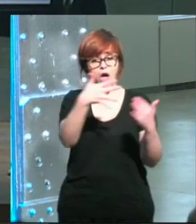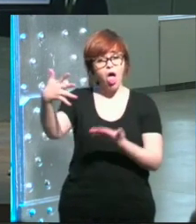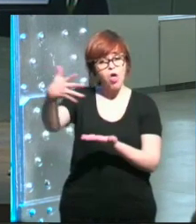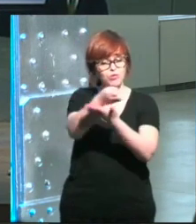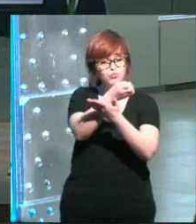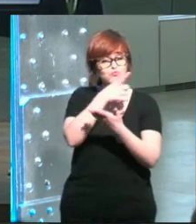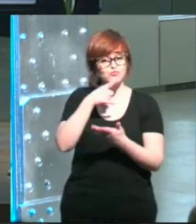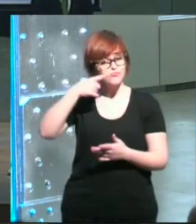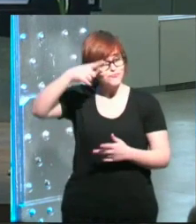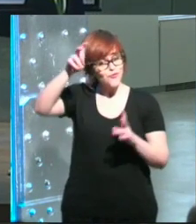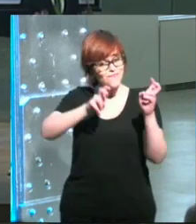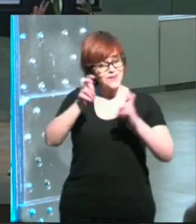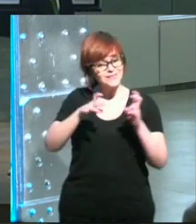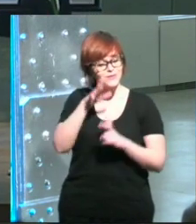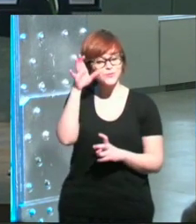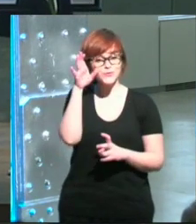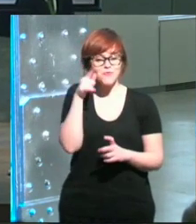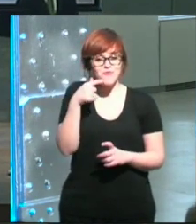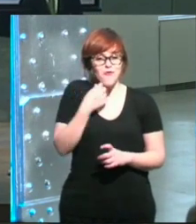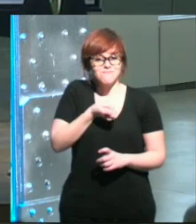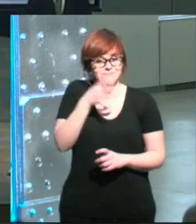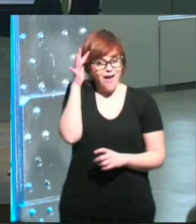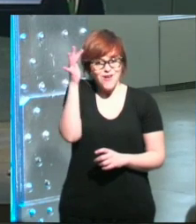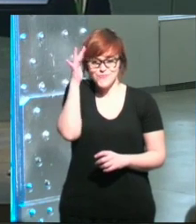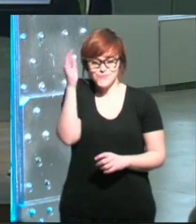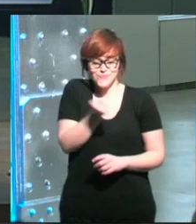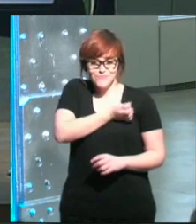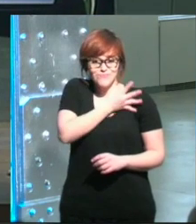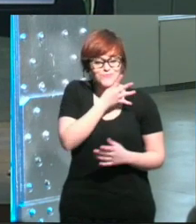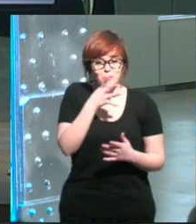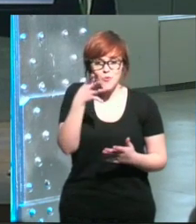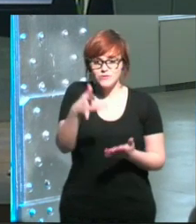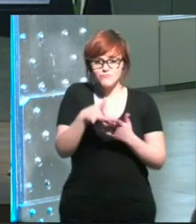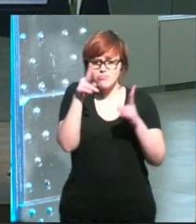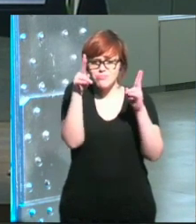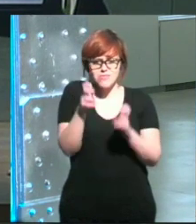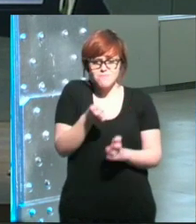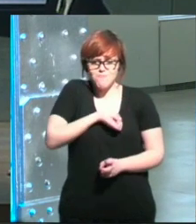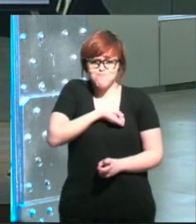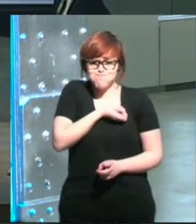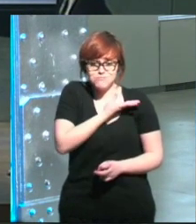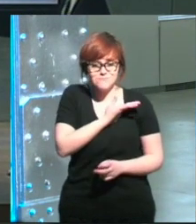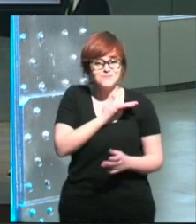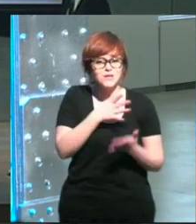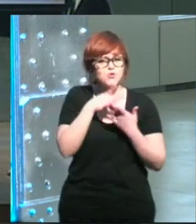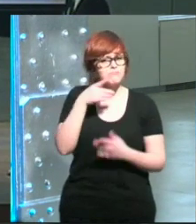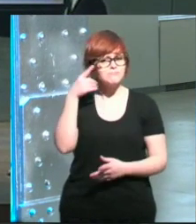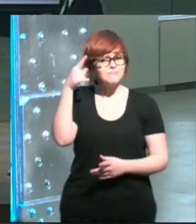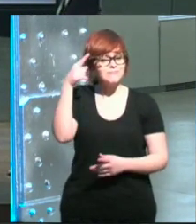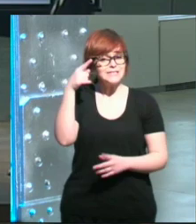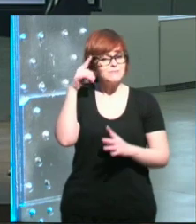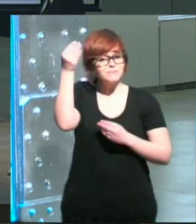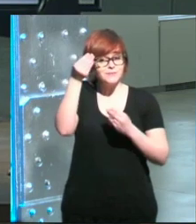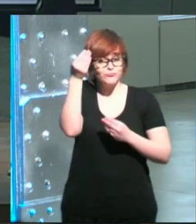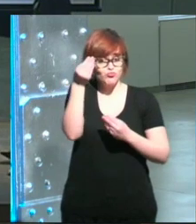por escucharme. Estoy absolutamente ilusionado con esta charla porque es un tema que me apasiona, es un tema en el que creo y por el